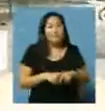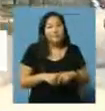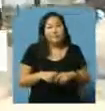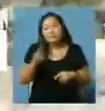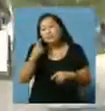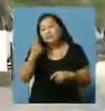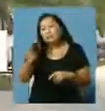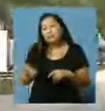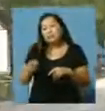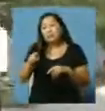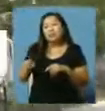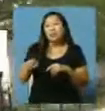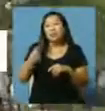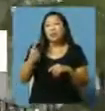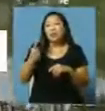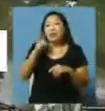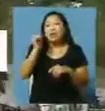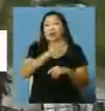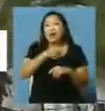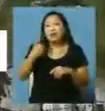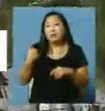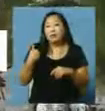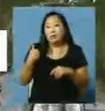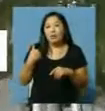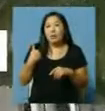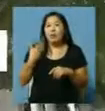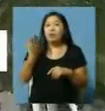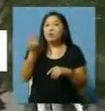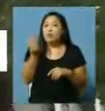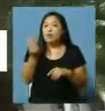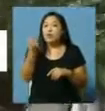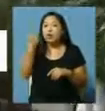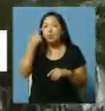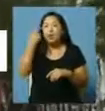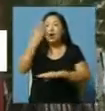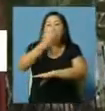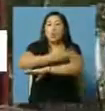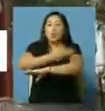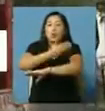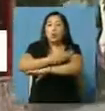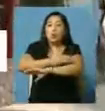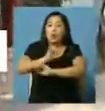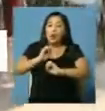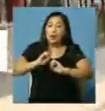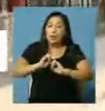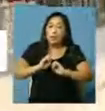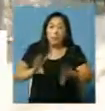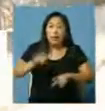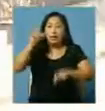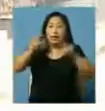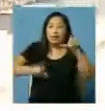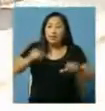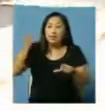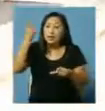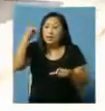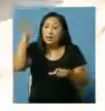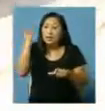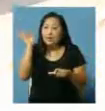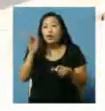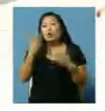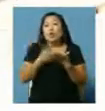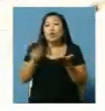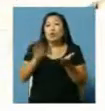la parte de lo que fue este Día de la Madre, ustedes temían de que, bueno, el comportamiento no sea el mejor, teniendo en cuenta que lo que menos se quiere